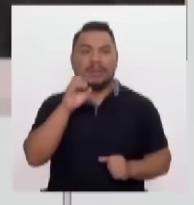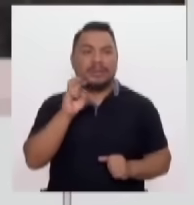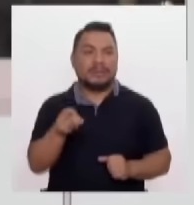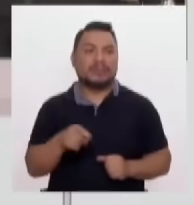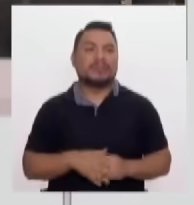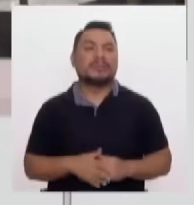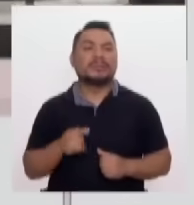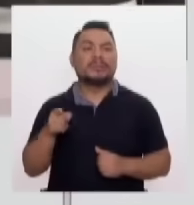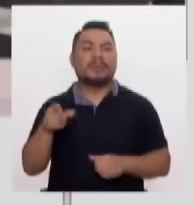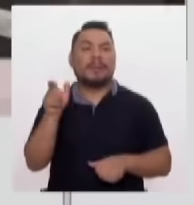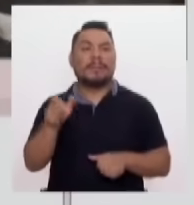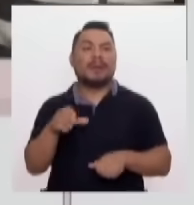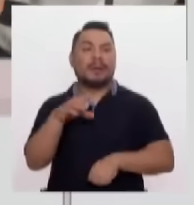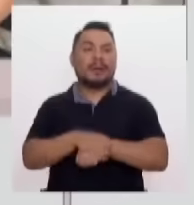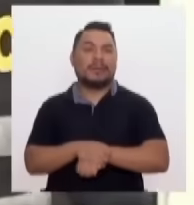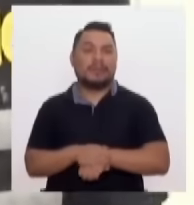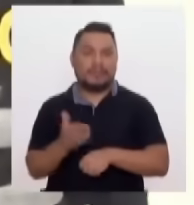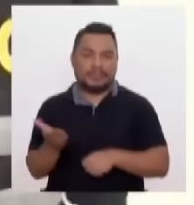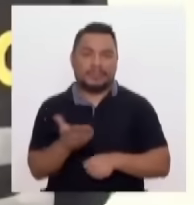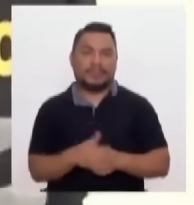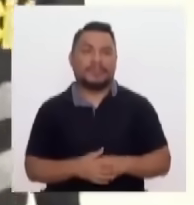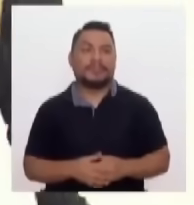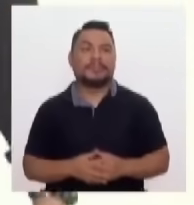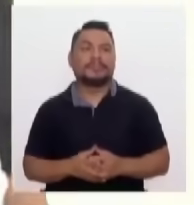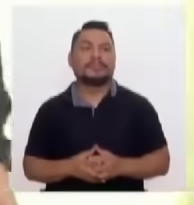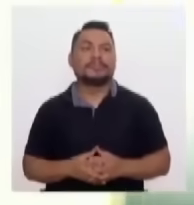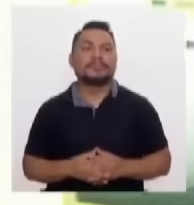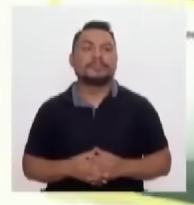Cárdenas. Ahí están los detenidos, Dean.